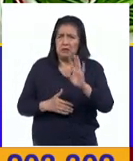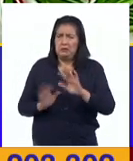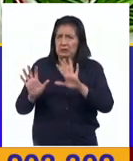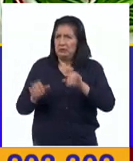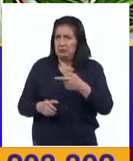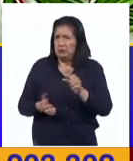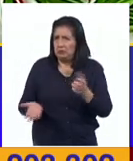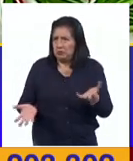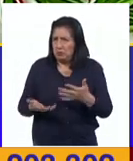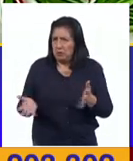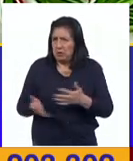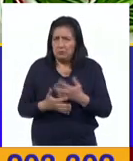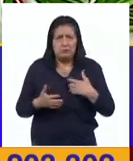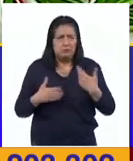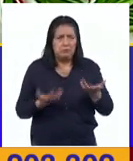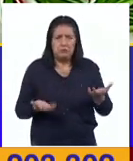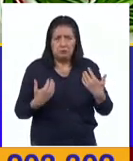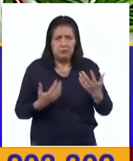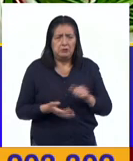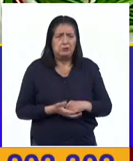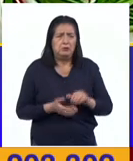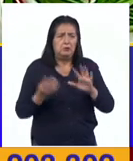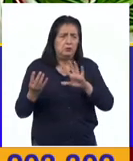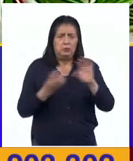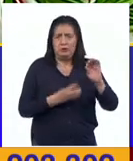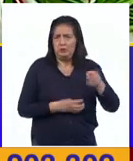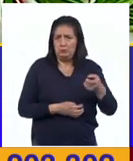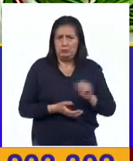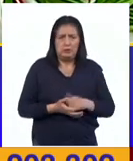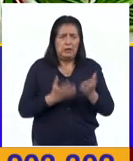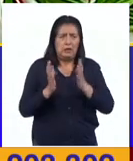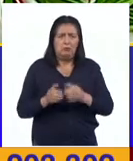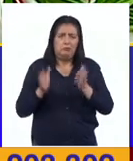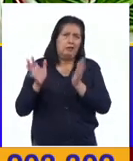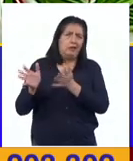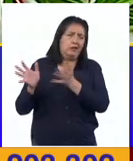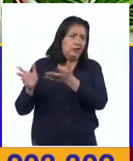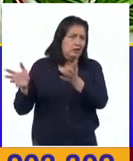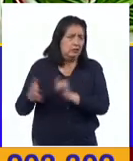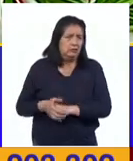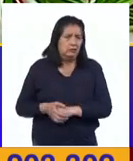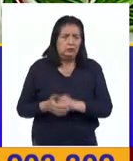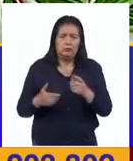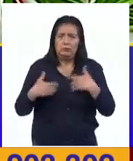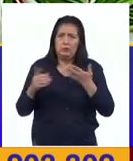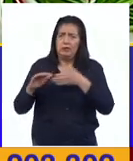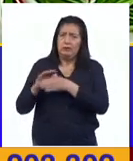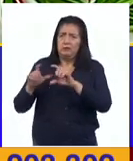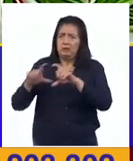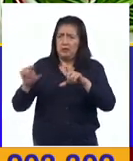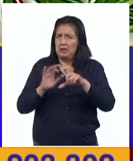soles de recursos para poder tener 900.000 alumnos abandonados y que hayan podido tener acceso a una